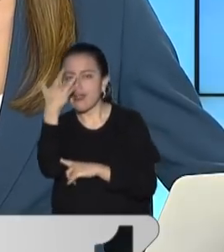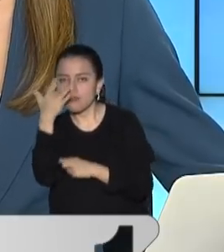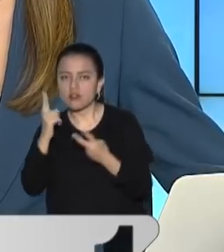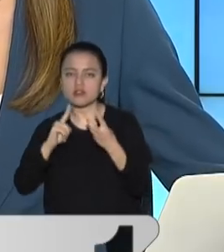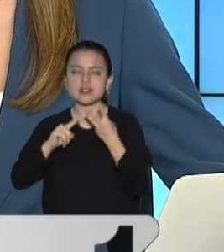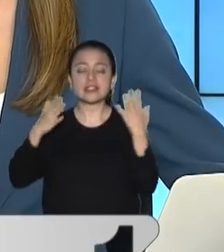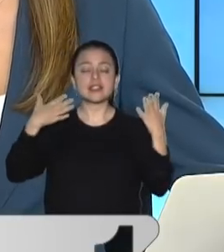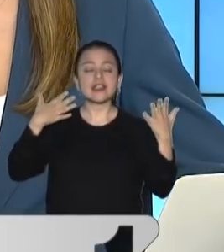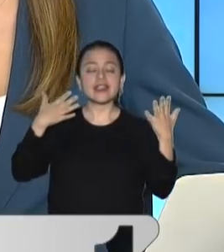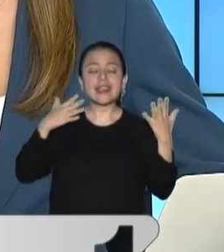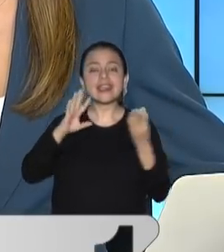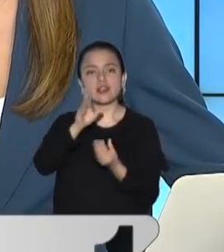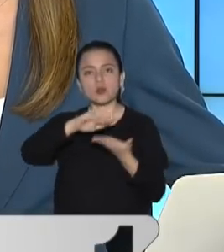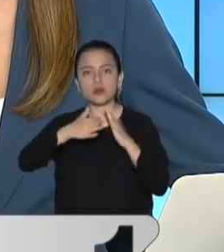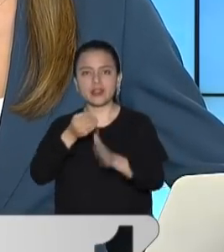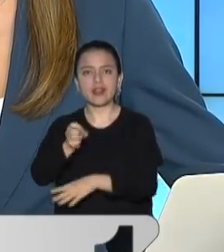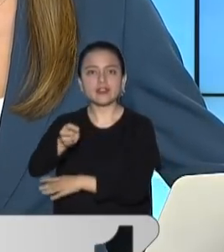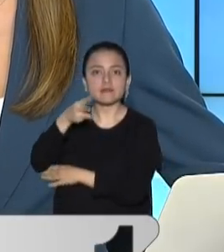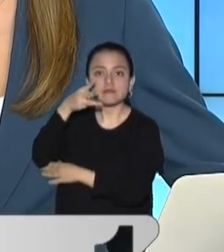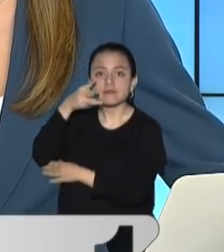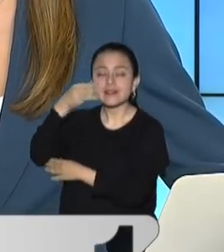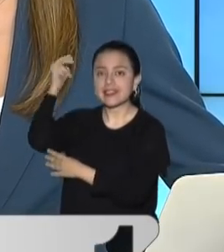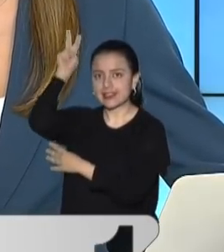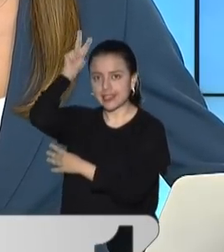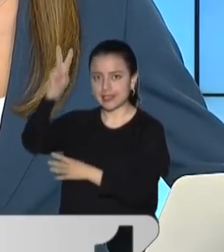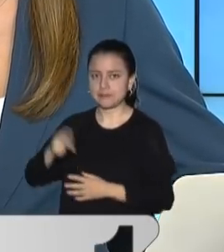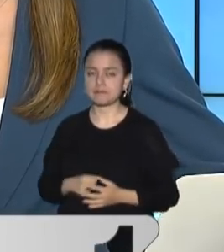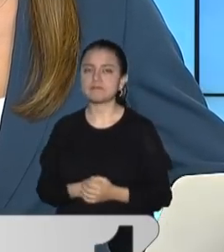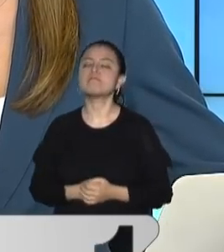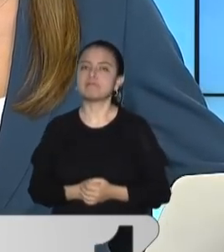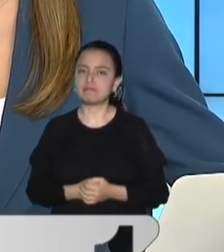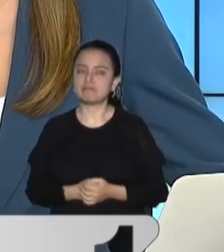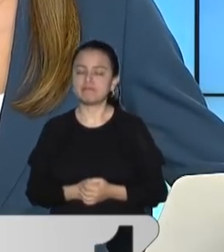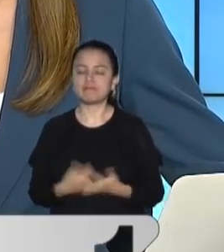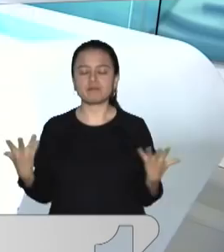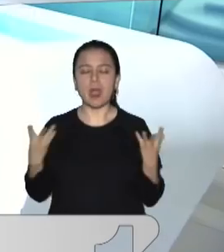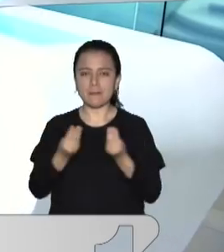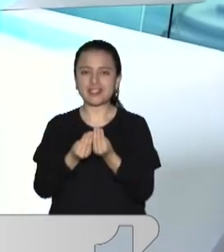varias oportunidades que no se sienten representados en el Comité de Paro